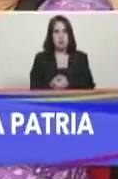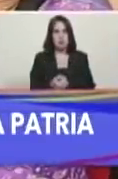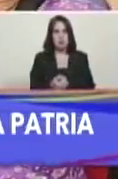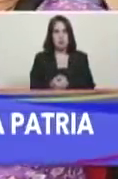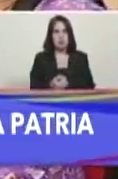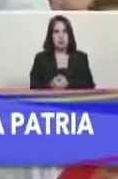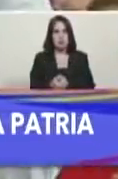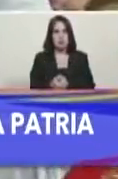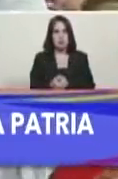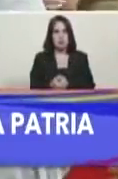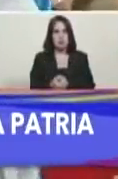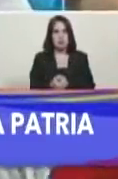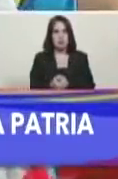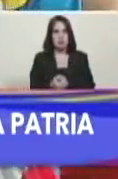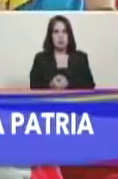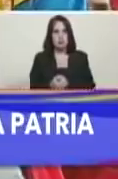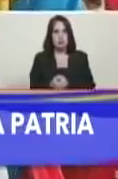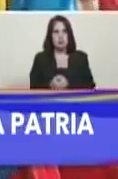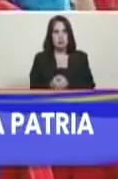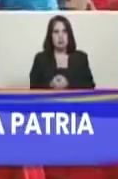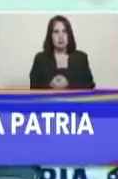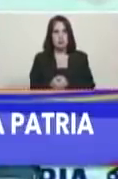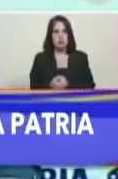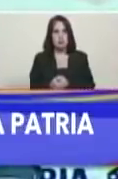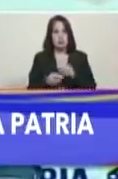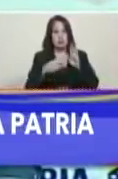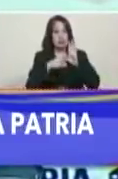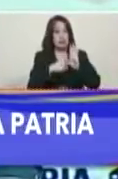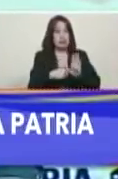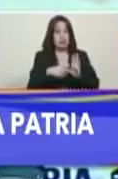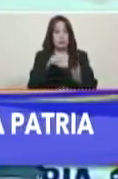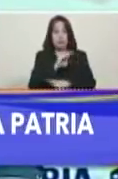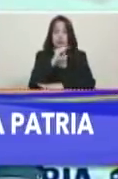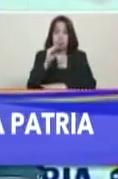y espada de la soberanía popular.